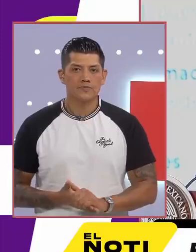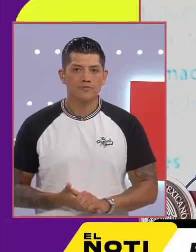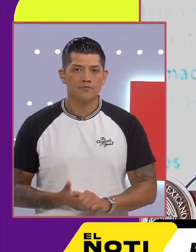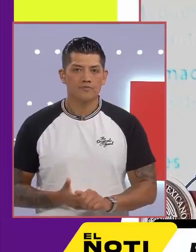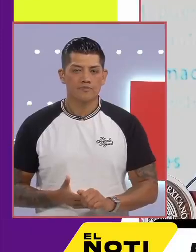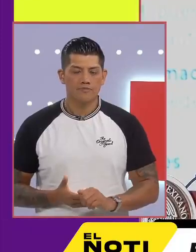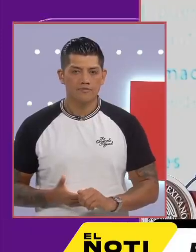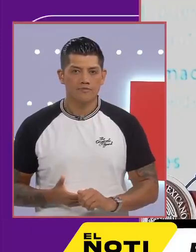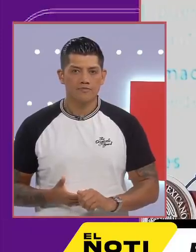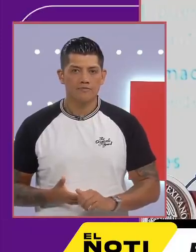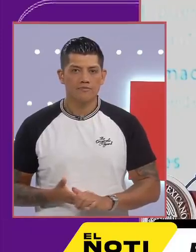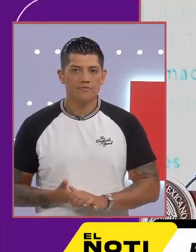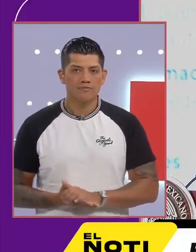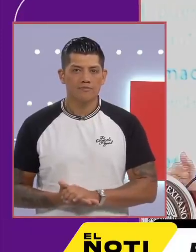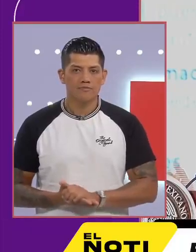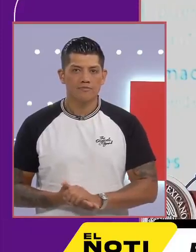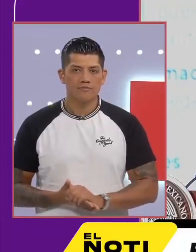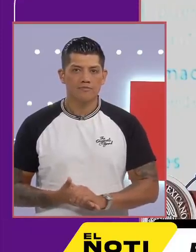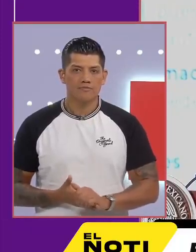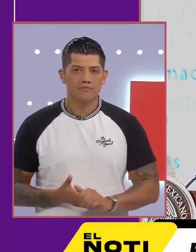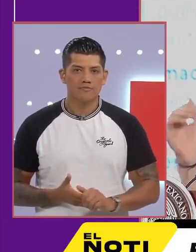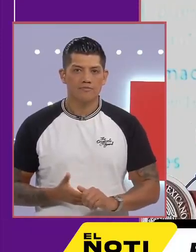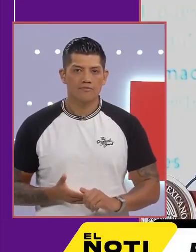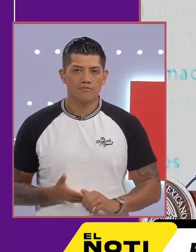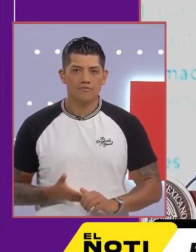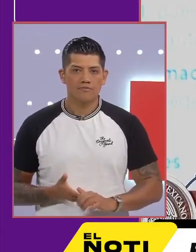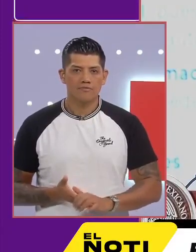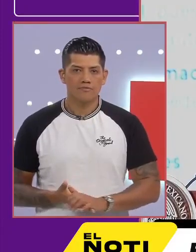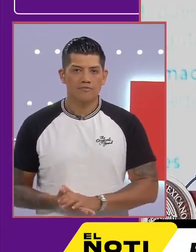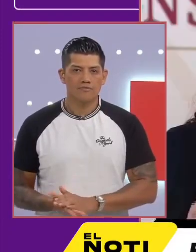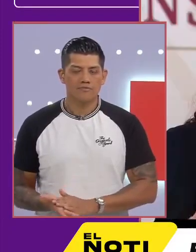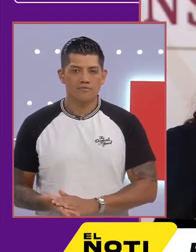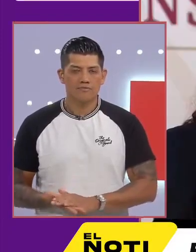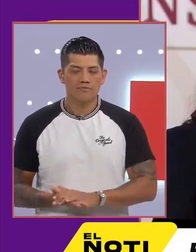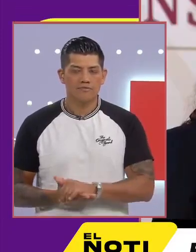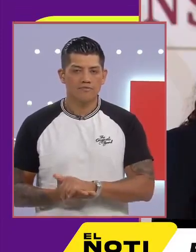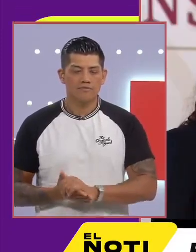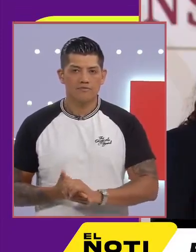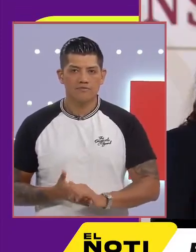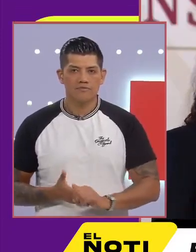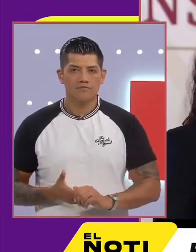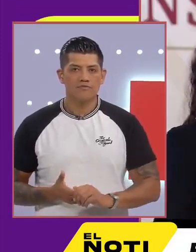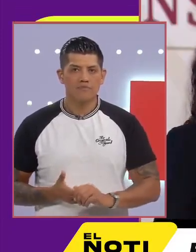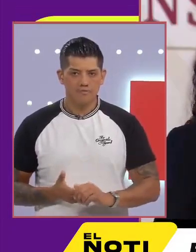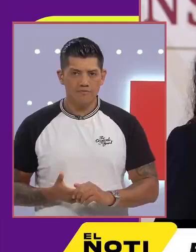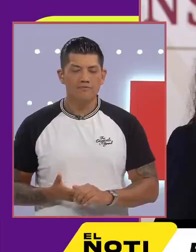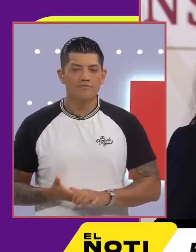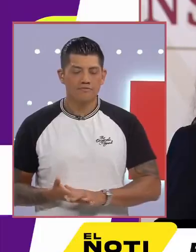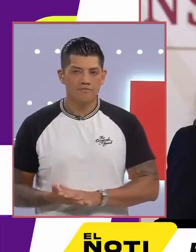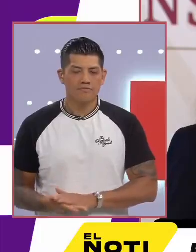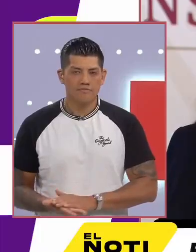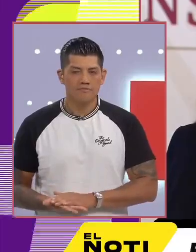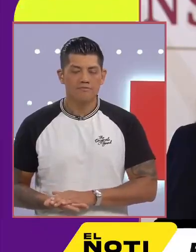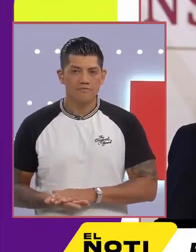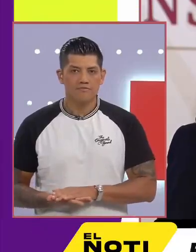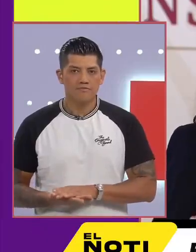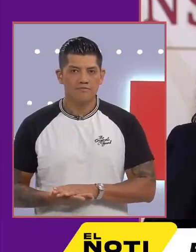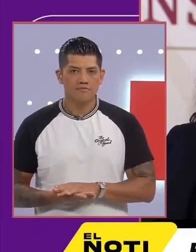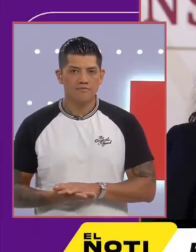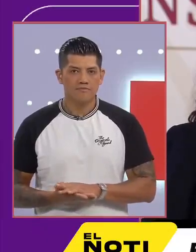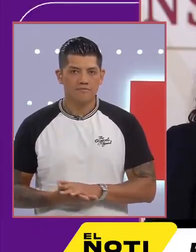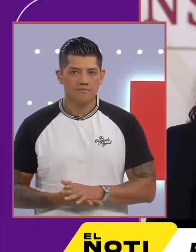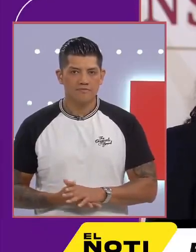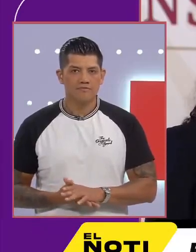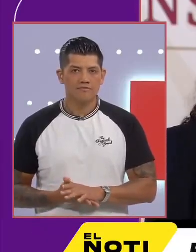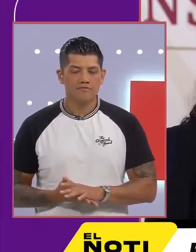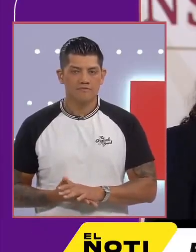con esto de que una persona cualquiera pone un amparo ante un juez, ¿verdad? Y el juez, antes de investigar